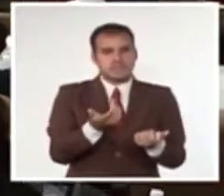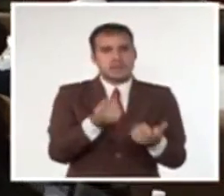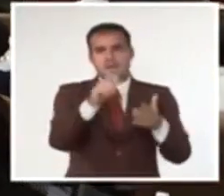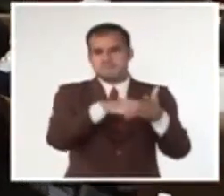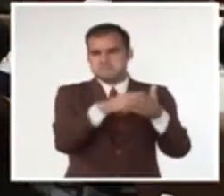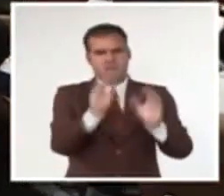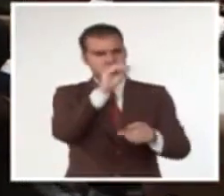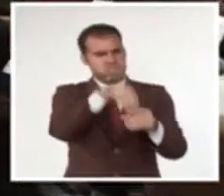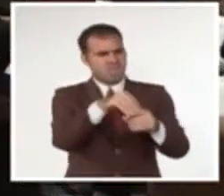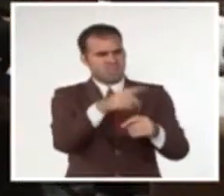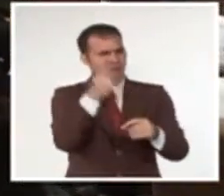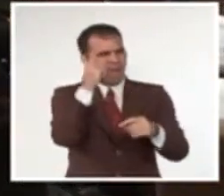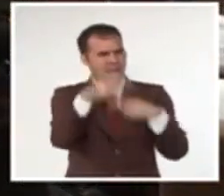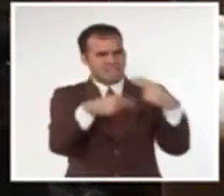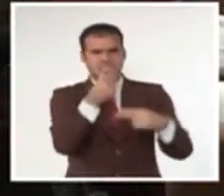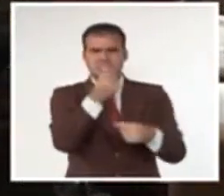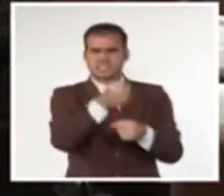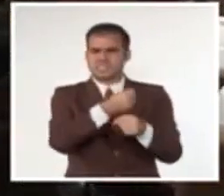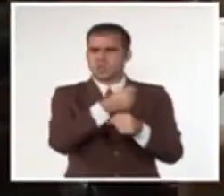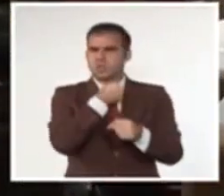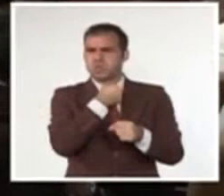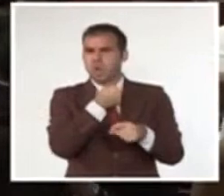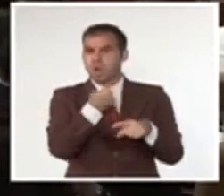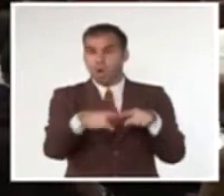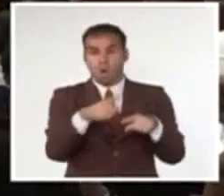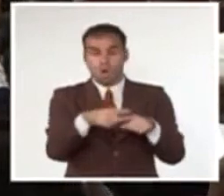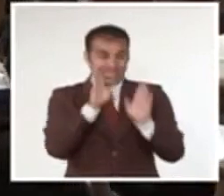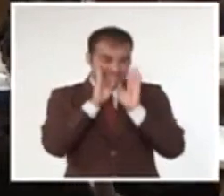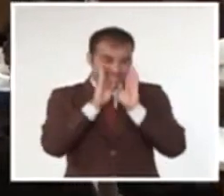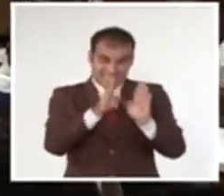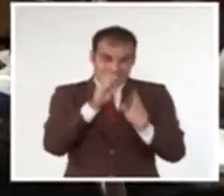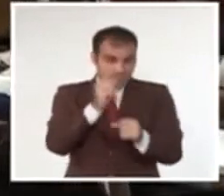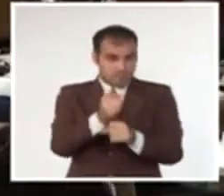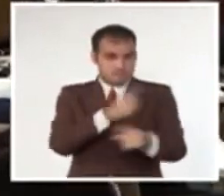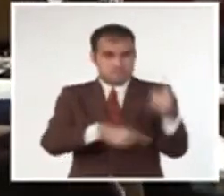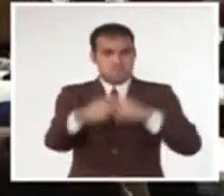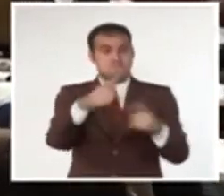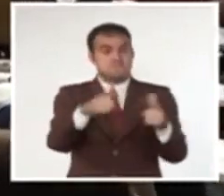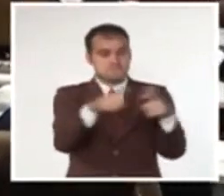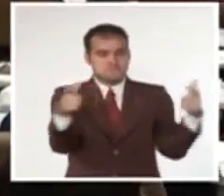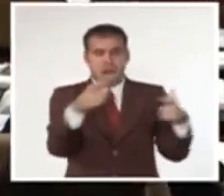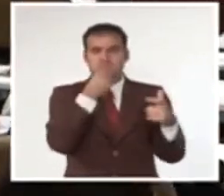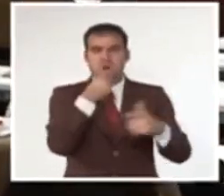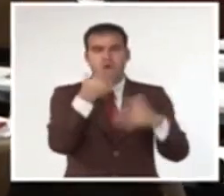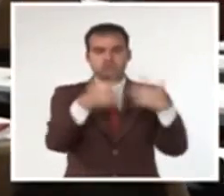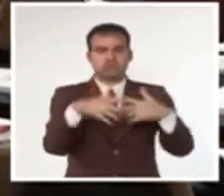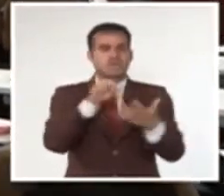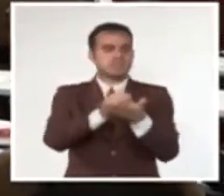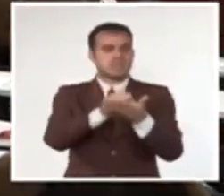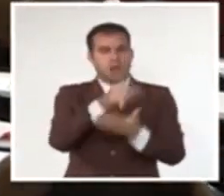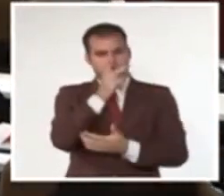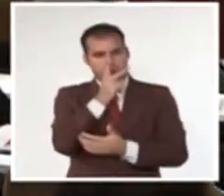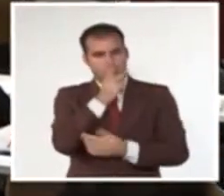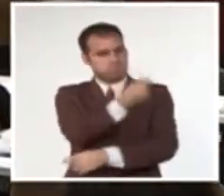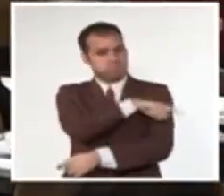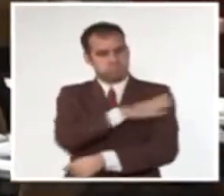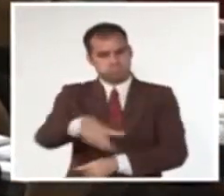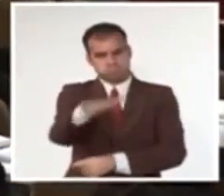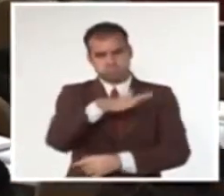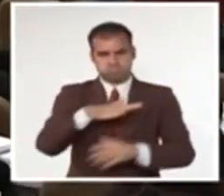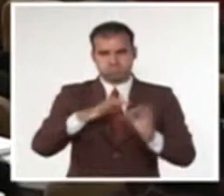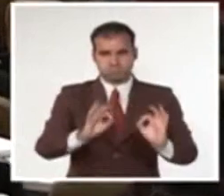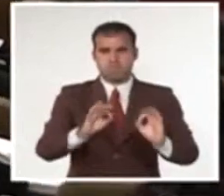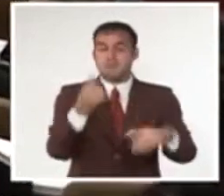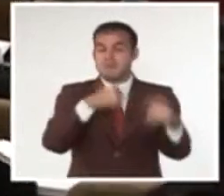diseño y concentrar el esfuerzo principal en el incremento de las ofertas de bienes y servicios a la población, principalmente